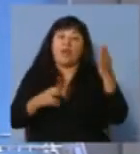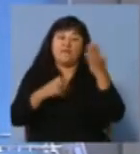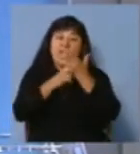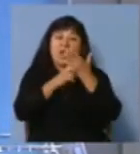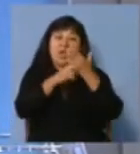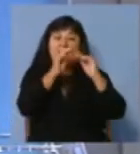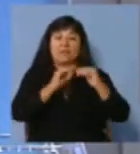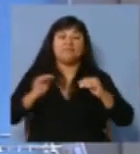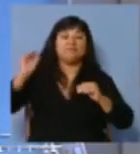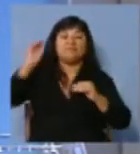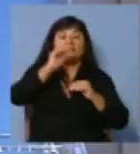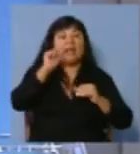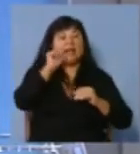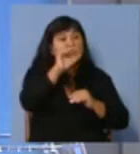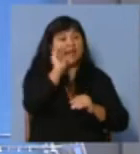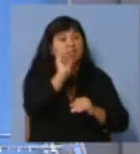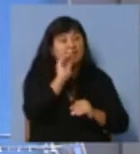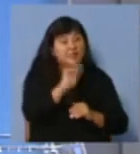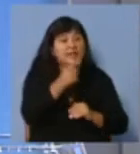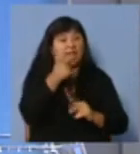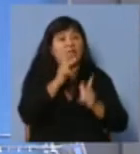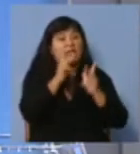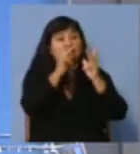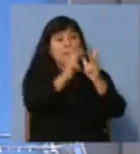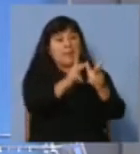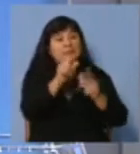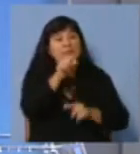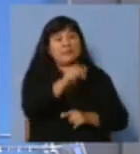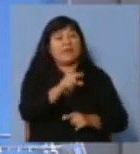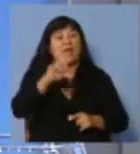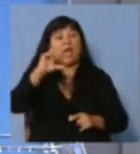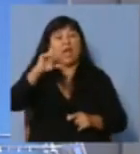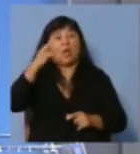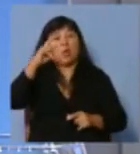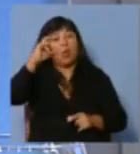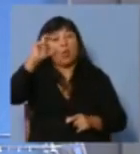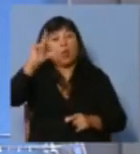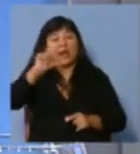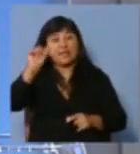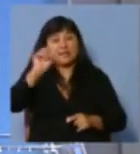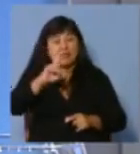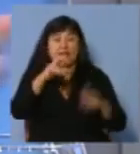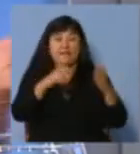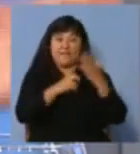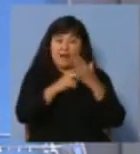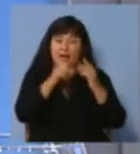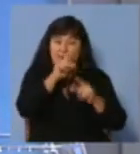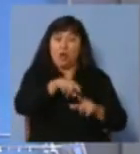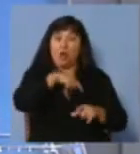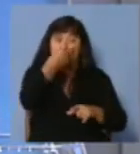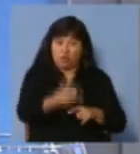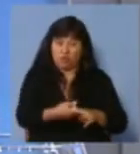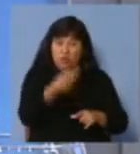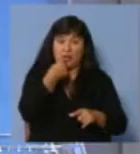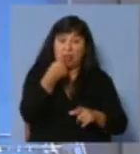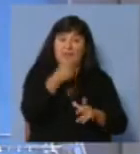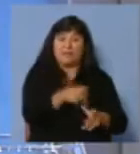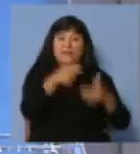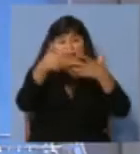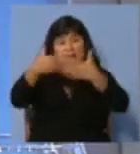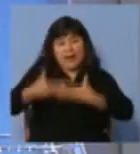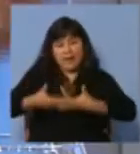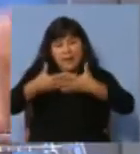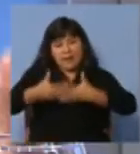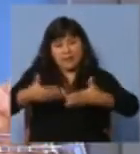juicio le toca al doctor marcelo cuellar doctor marcelo cuellar analiza lo que dice el fiscal